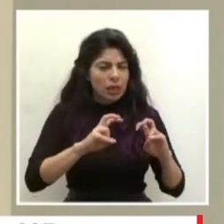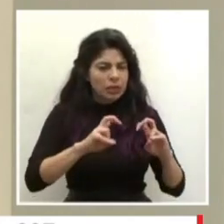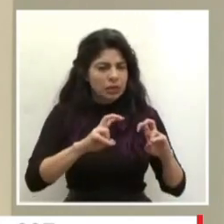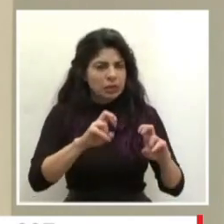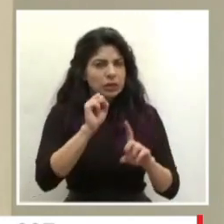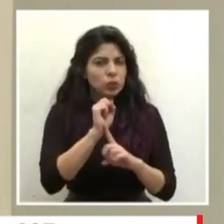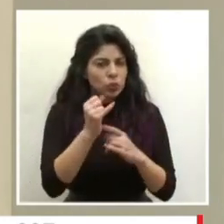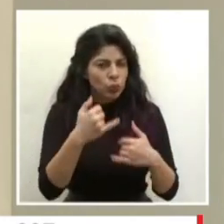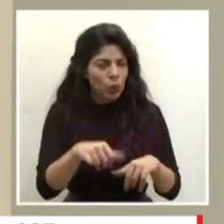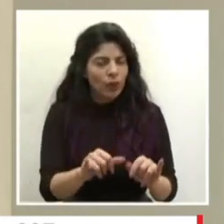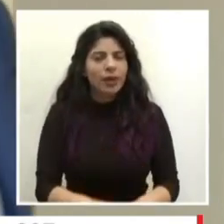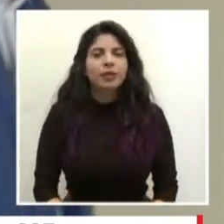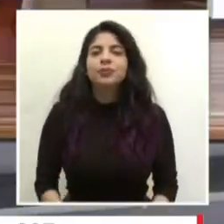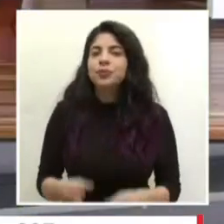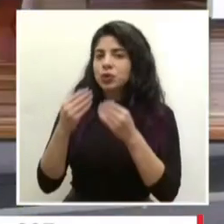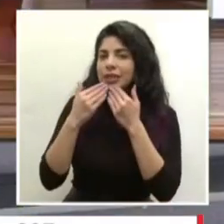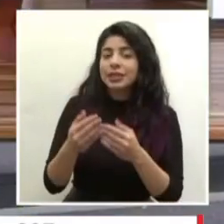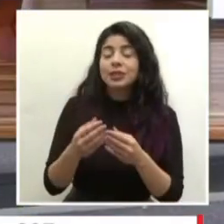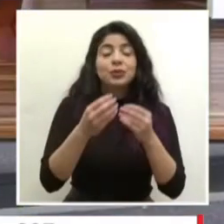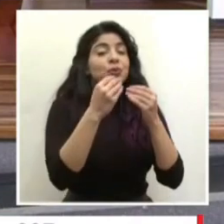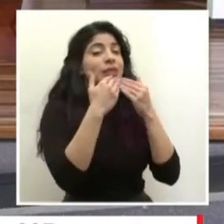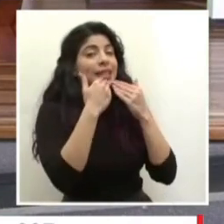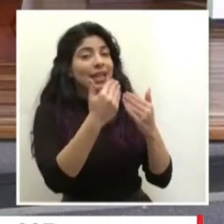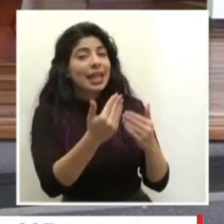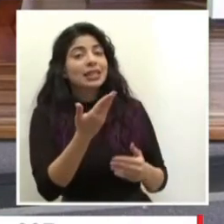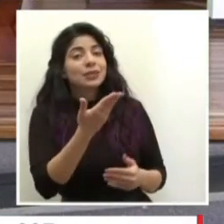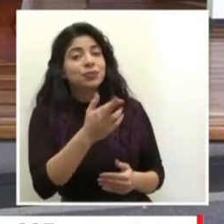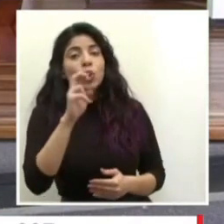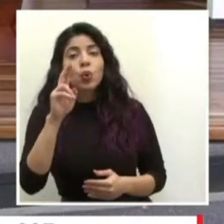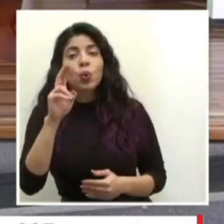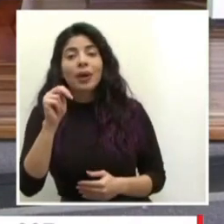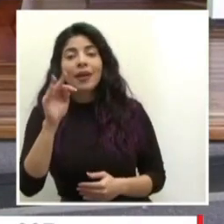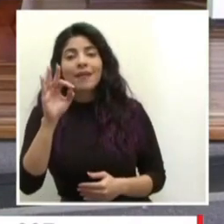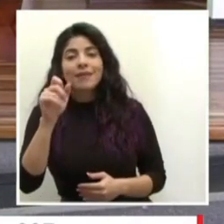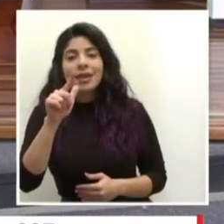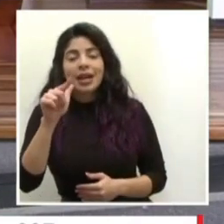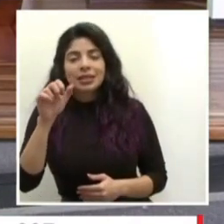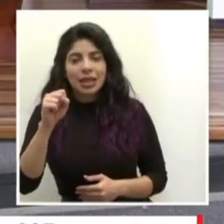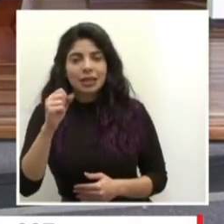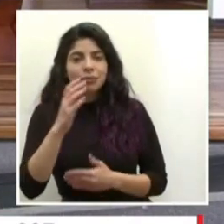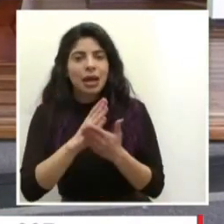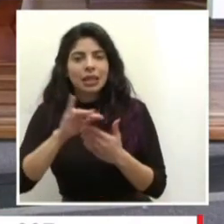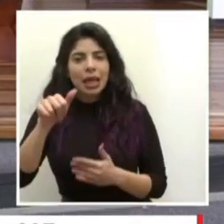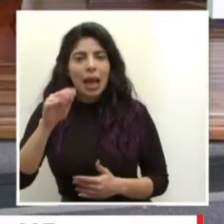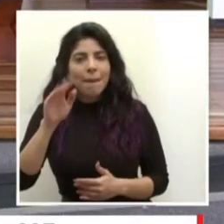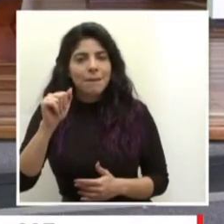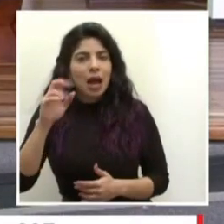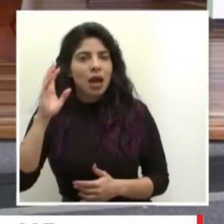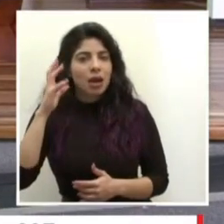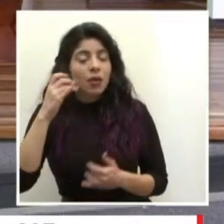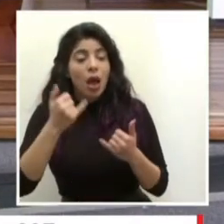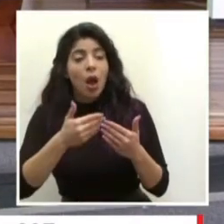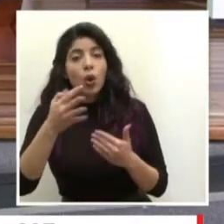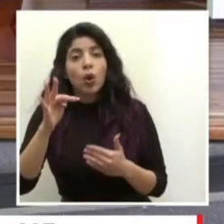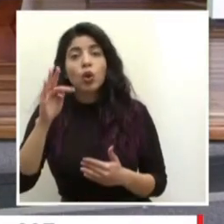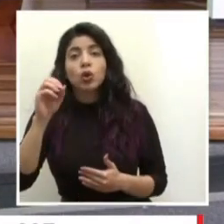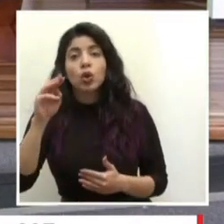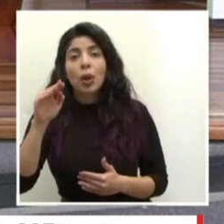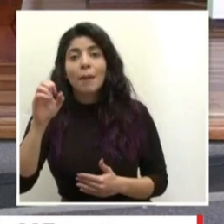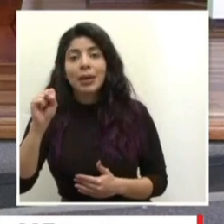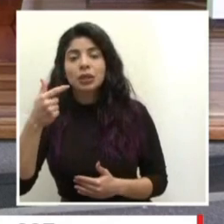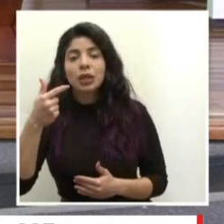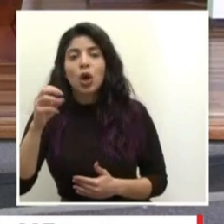situación. Muchas gracias a Rubén Fallas de Jamba Radio. Escuchamos a Tomás Gómez